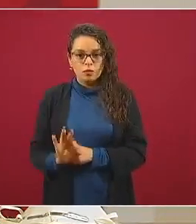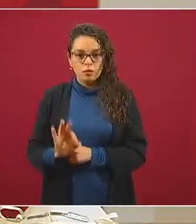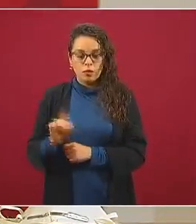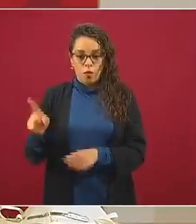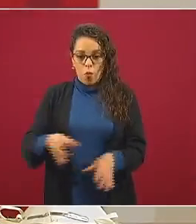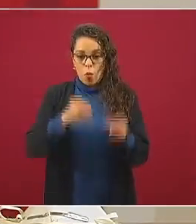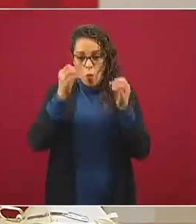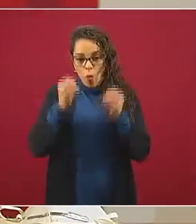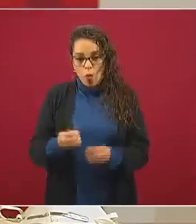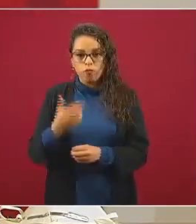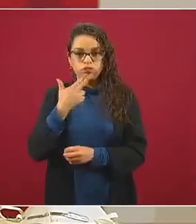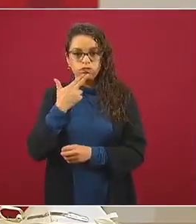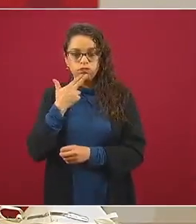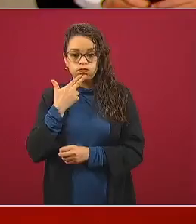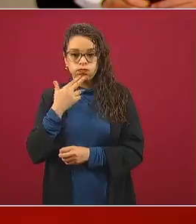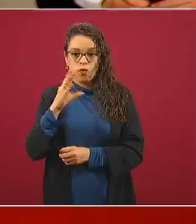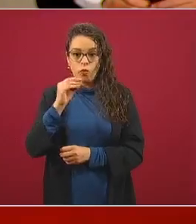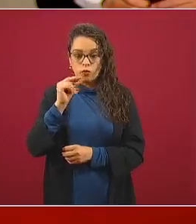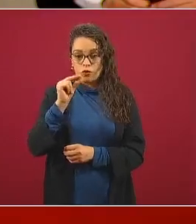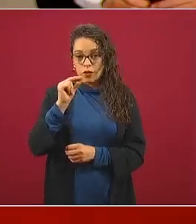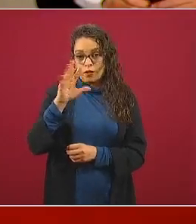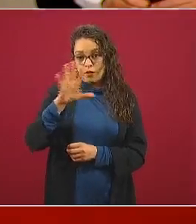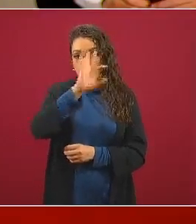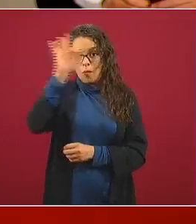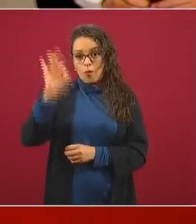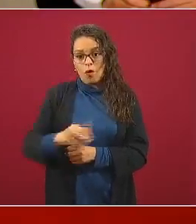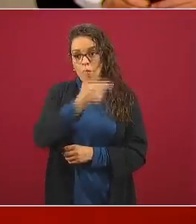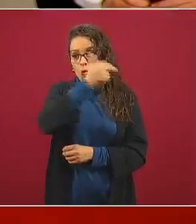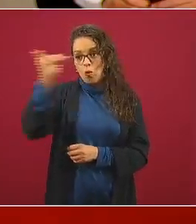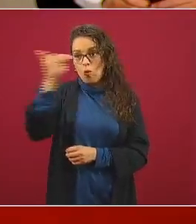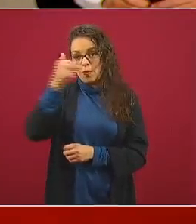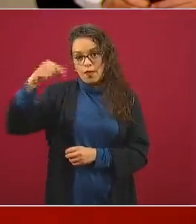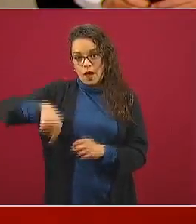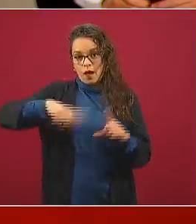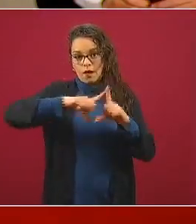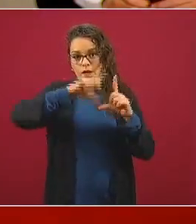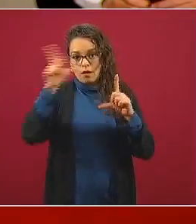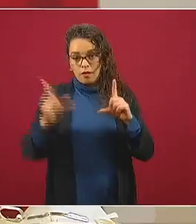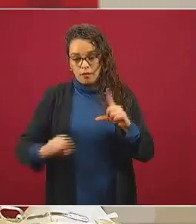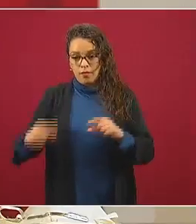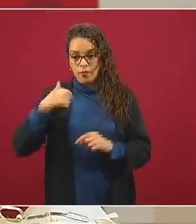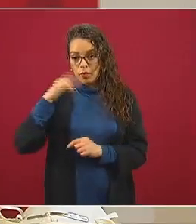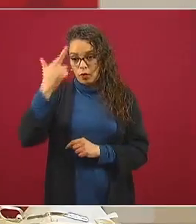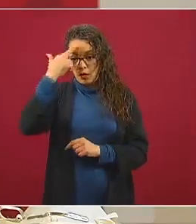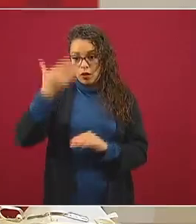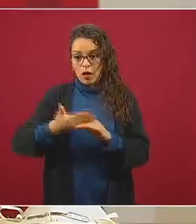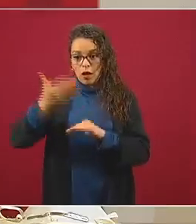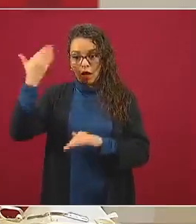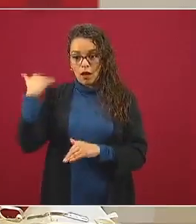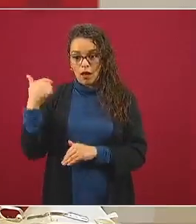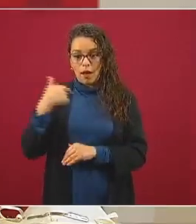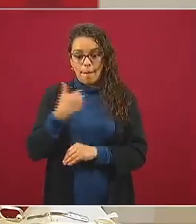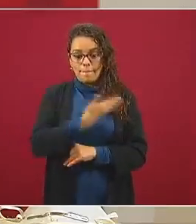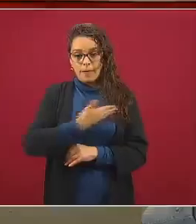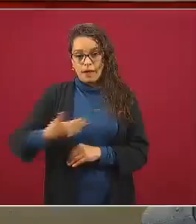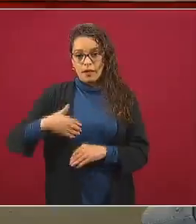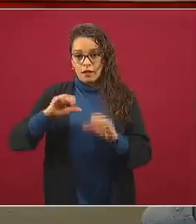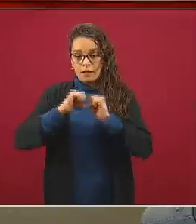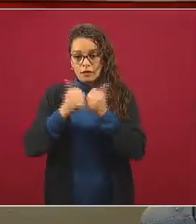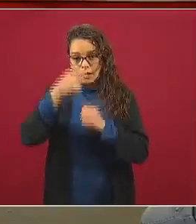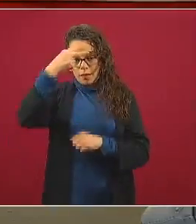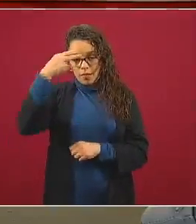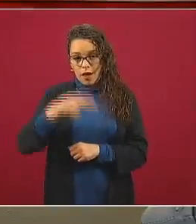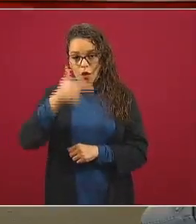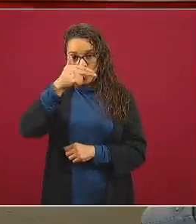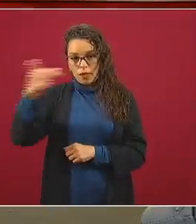el 85% de la ocupación hotelera nacional. Yo recuerdo cuando era presidente de la Asociación Mexicana de Hoteles, les decía a